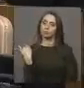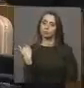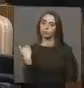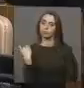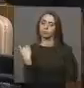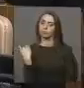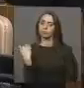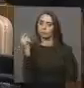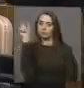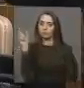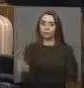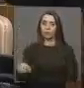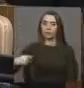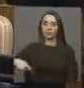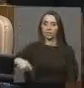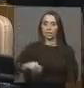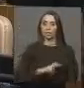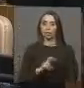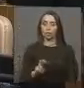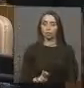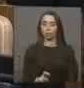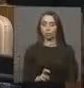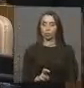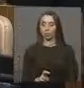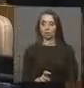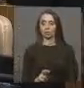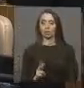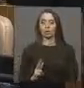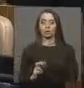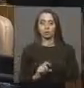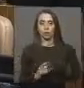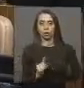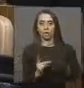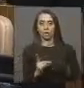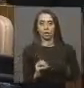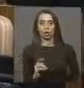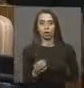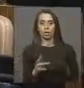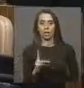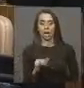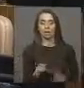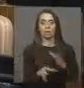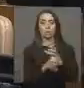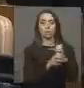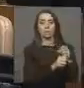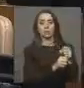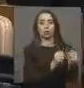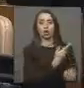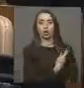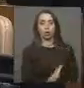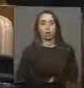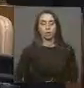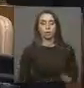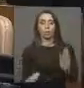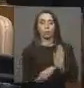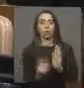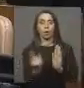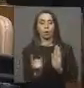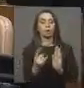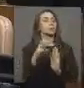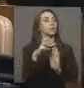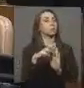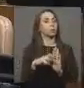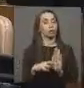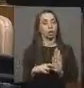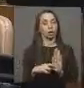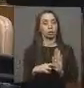el senador de la república señor guido girardi para que el gobierno le dé urgencia al proyecto